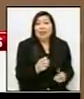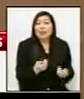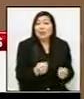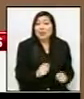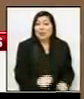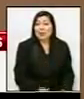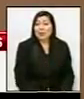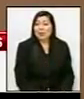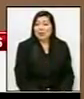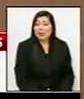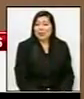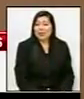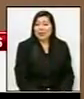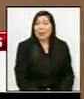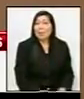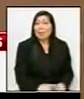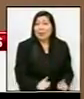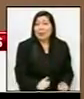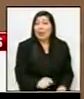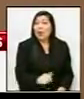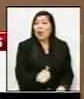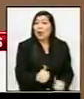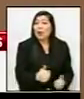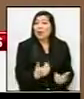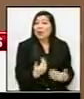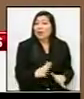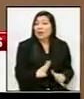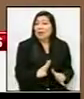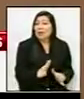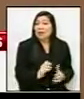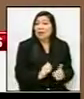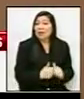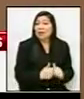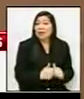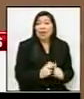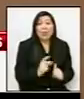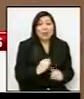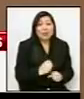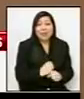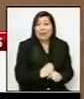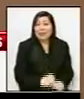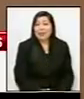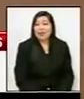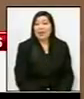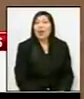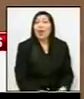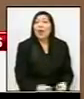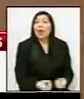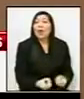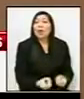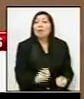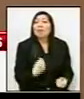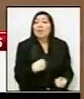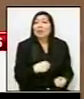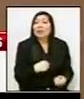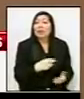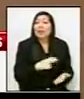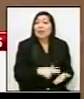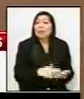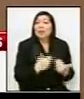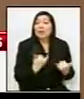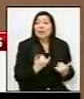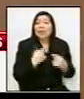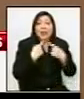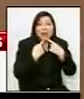suspendido. Pero si los otros señores ya los hemos removido, ya no están en funciones, ¿cómo vamos a nosotros a aprobar